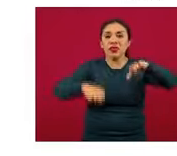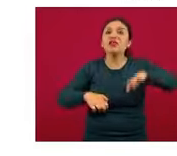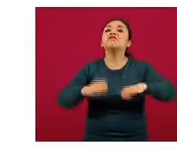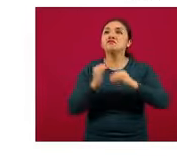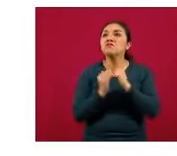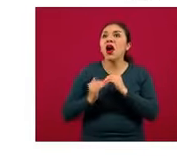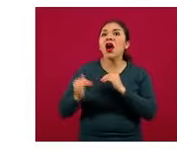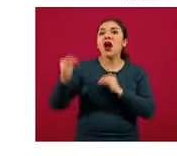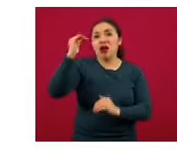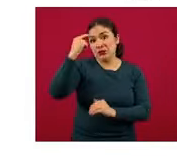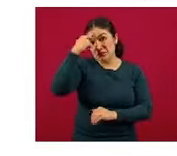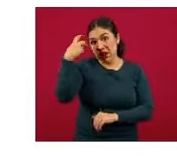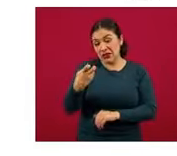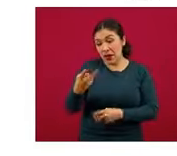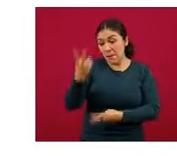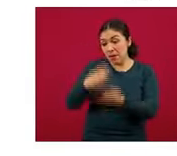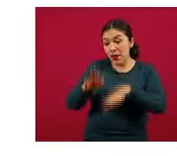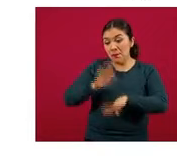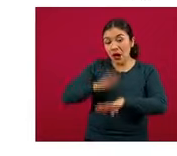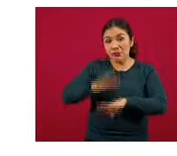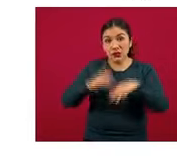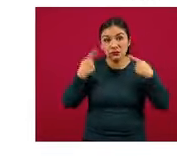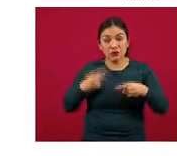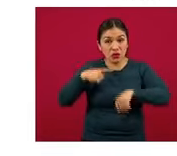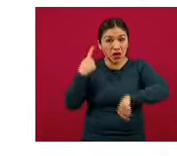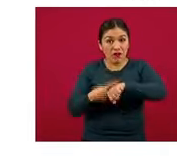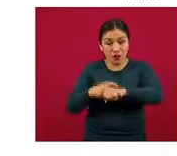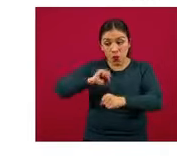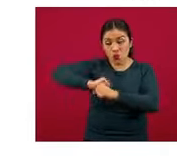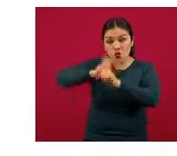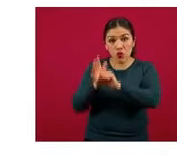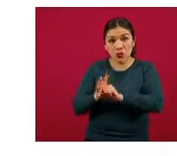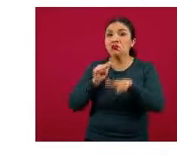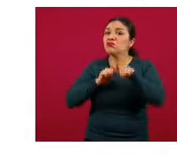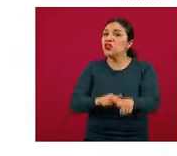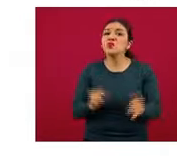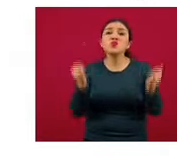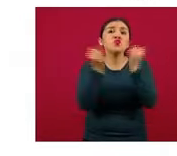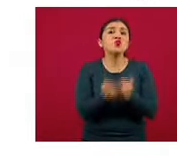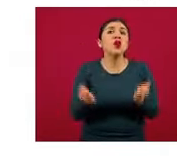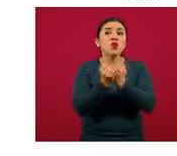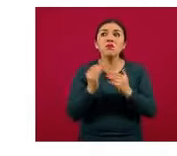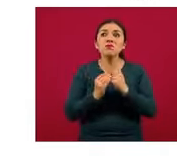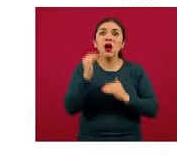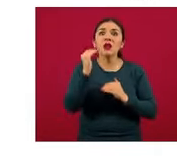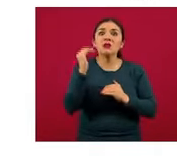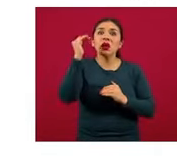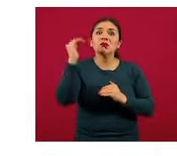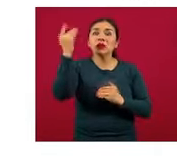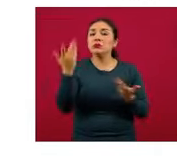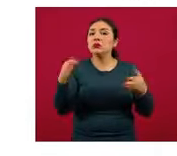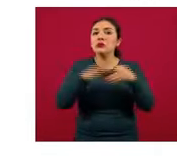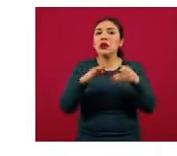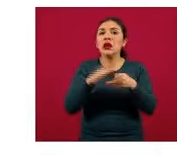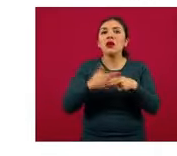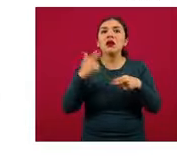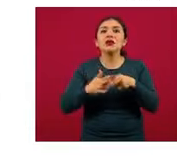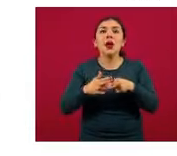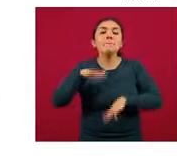más avanzada para efectos de casos de COVID-19 se mantiene elevada prácticamente hasta